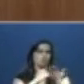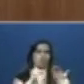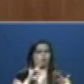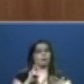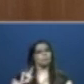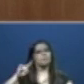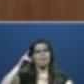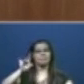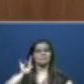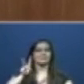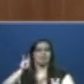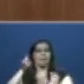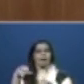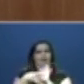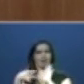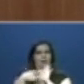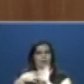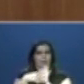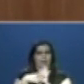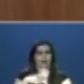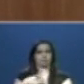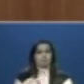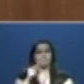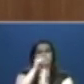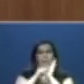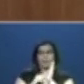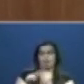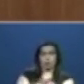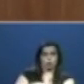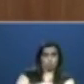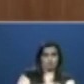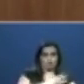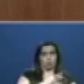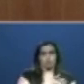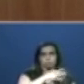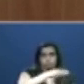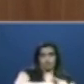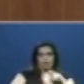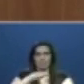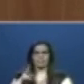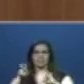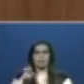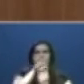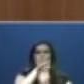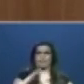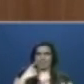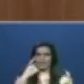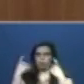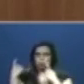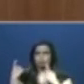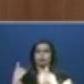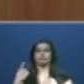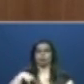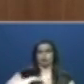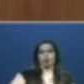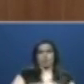calidad y eficiencia es lo que persiguen las medidas adoptadas por el gobierno en materia de ratios por grupo que nosotros hemos adaptado a